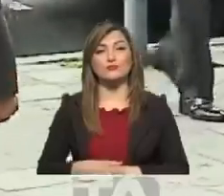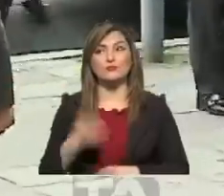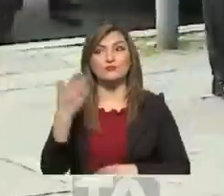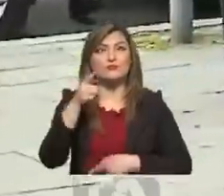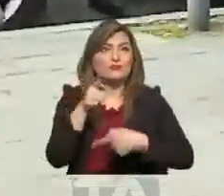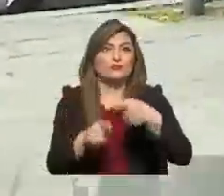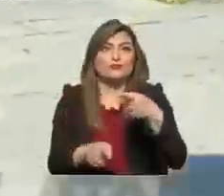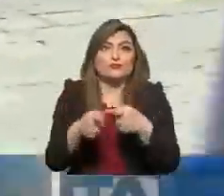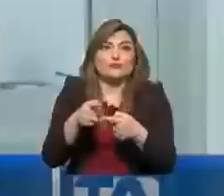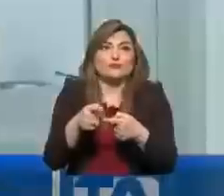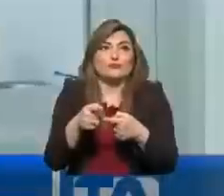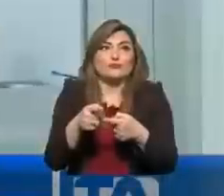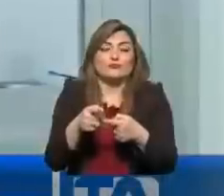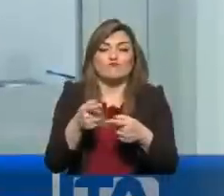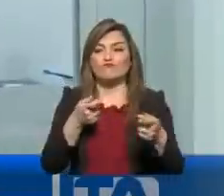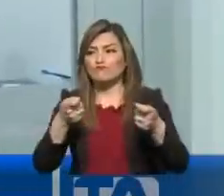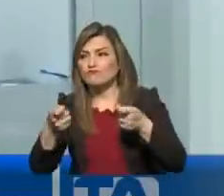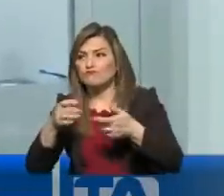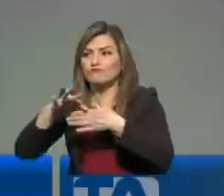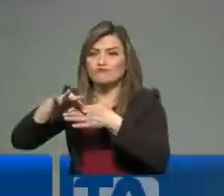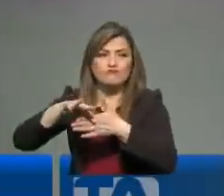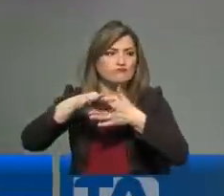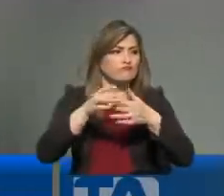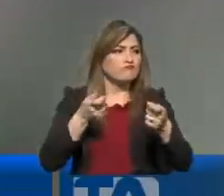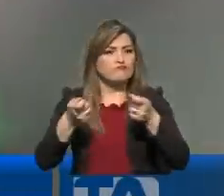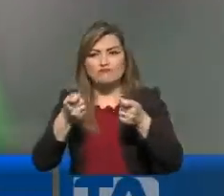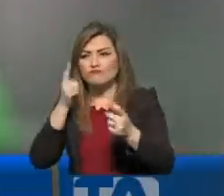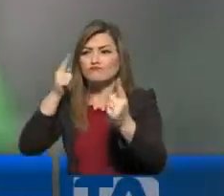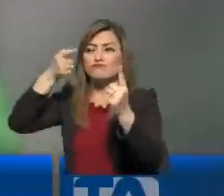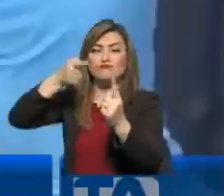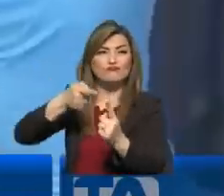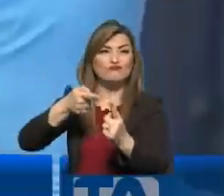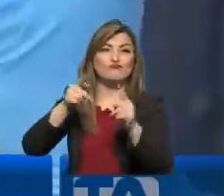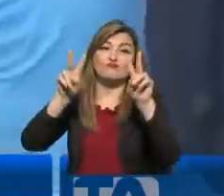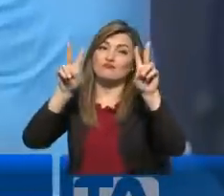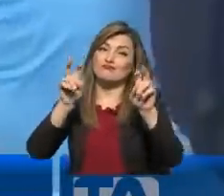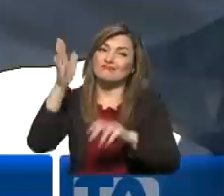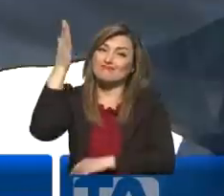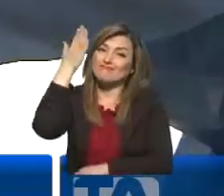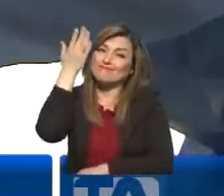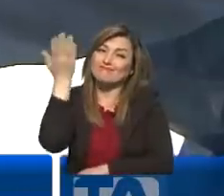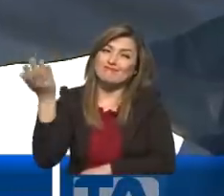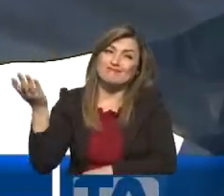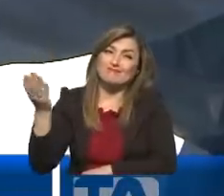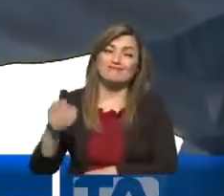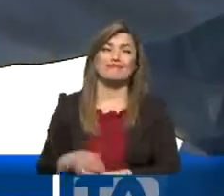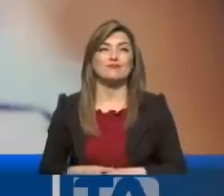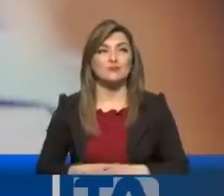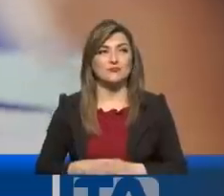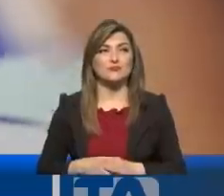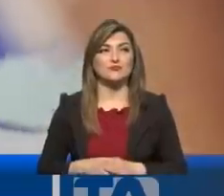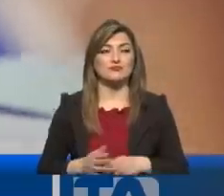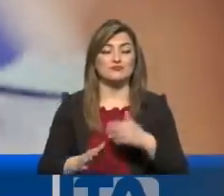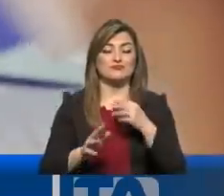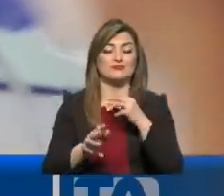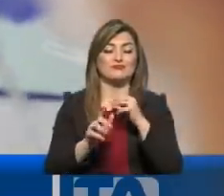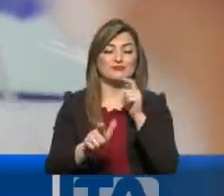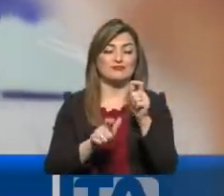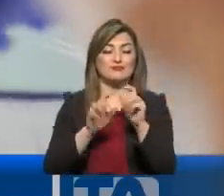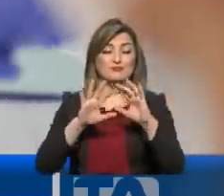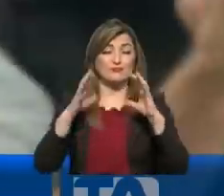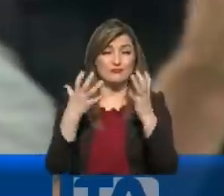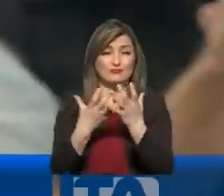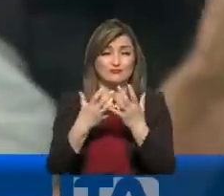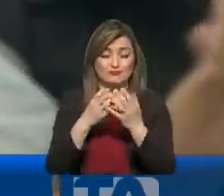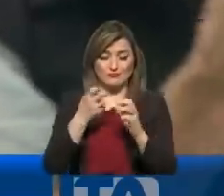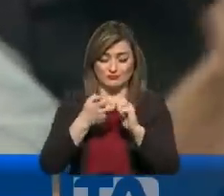puede ocuparse en directo de todos los pendientes de la ciudad, este no era un tema aislado. El mundo ha puesto sus ojos sobre la emergencia